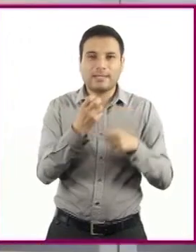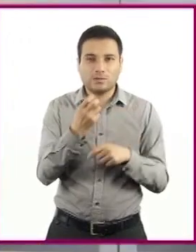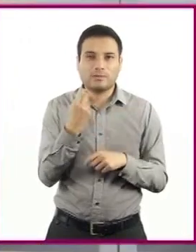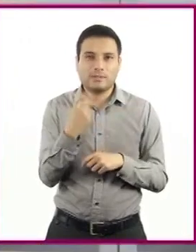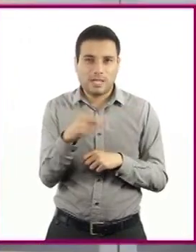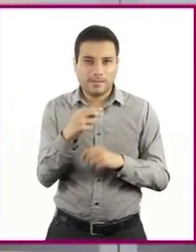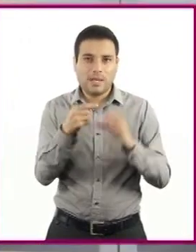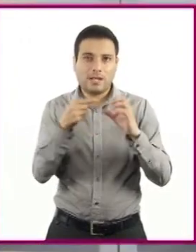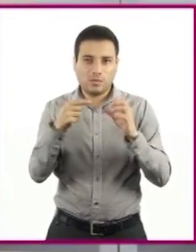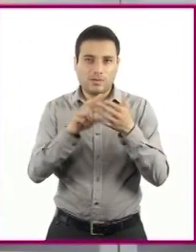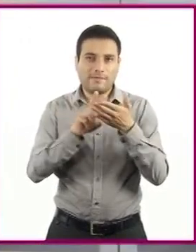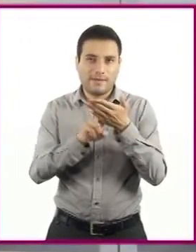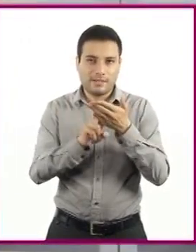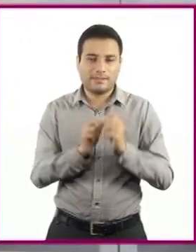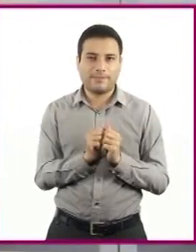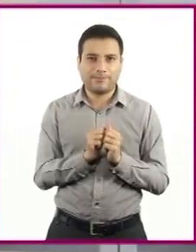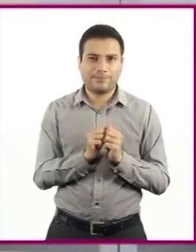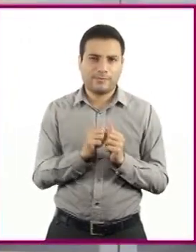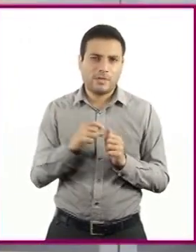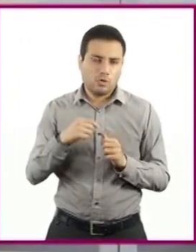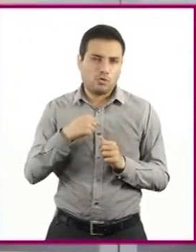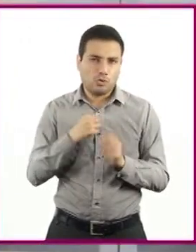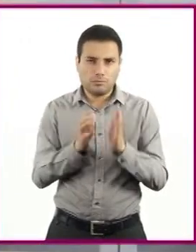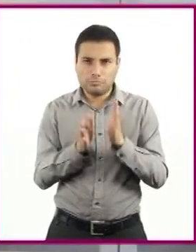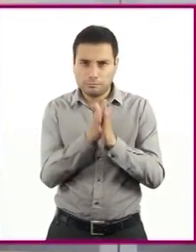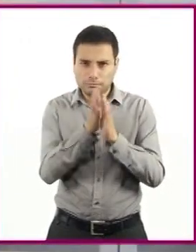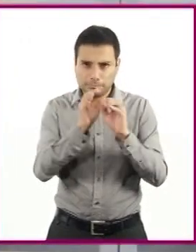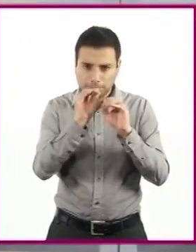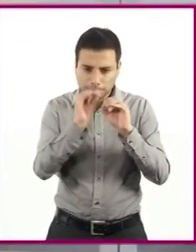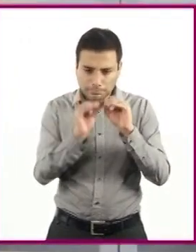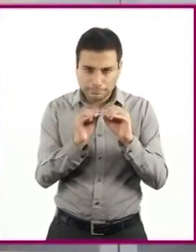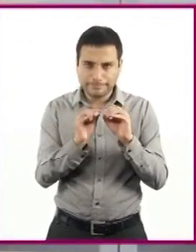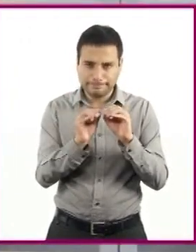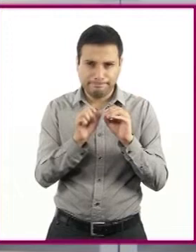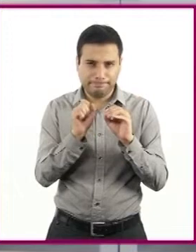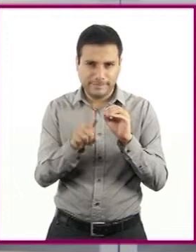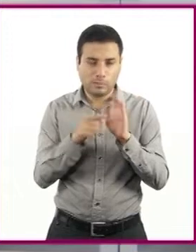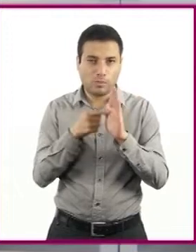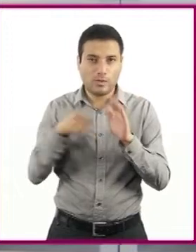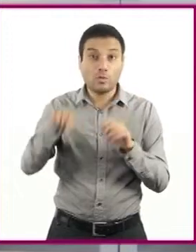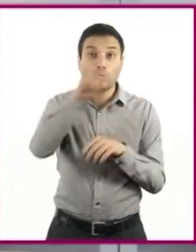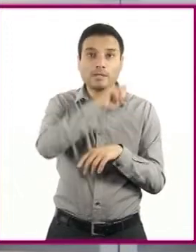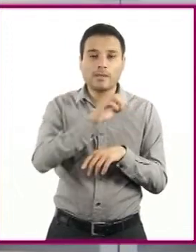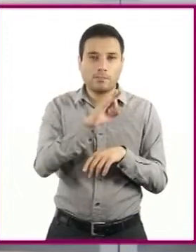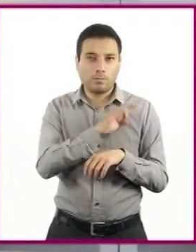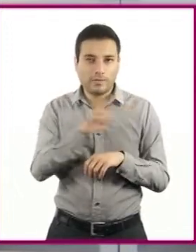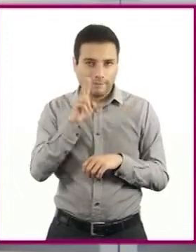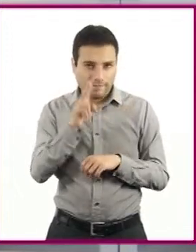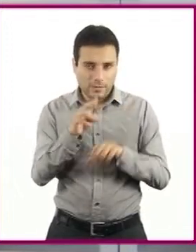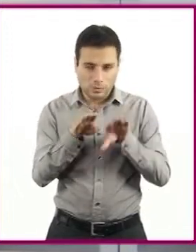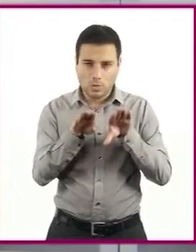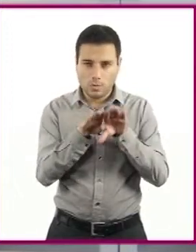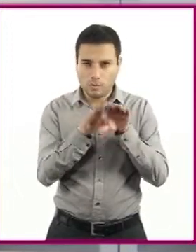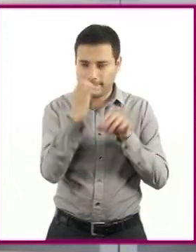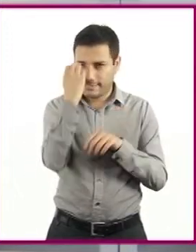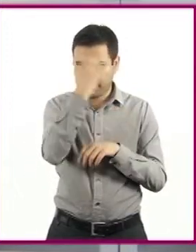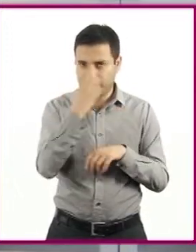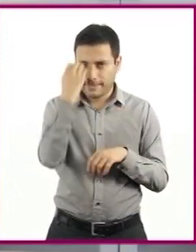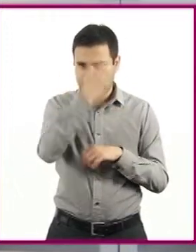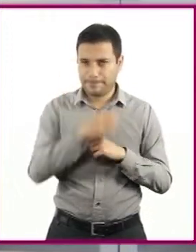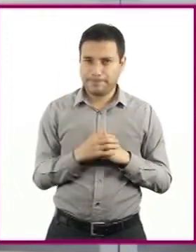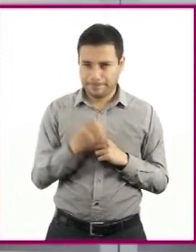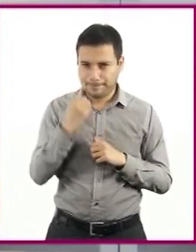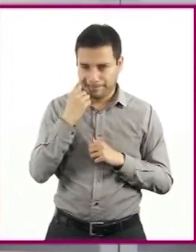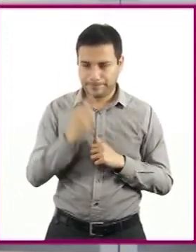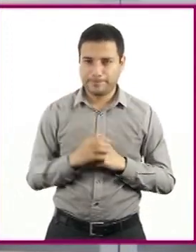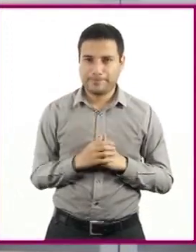valencia. Construimos algunas representaciones del modelo cúbico atómico para que ustedes puedan observar lo que Lewis quiso demostrar con